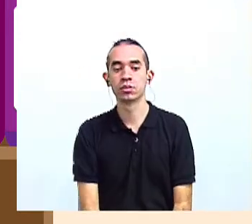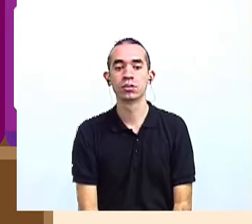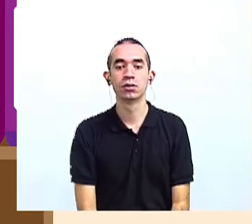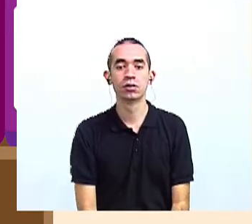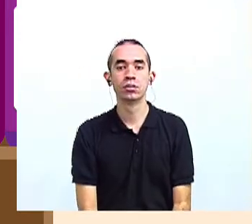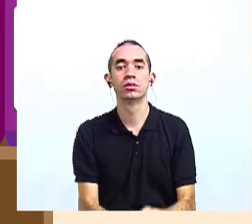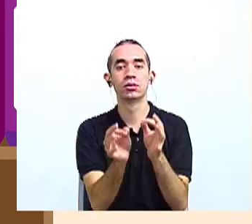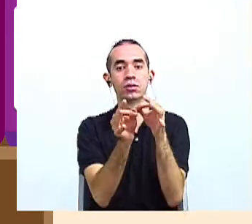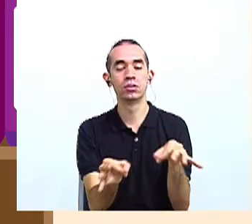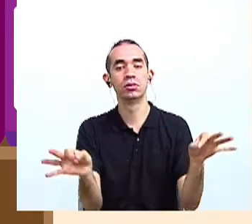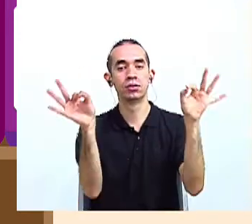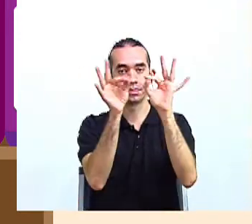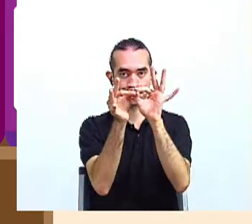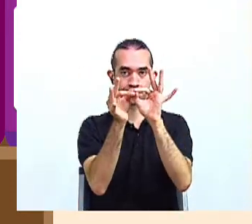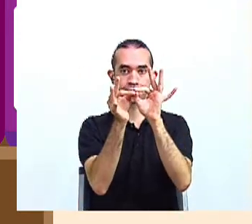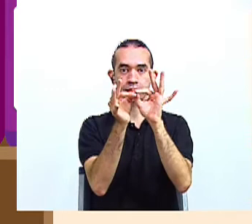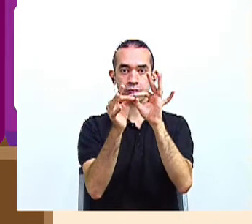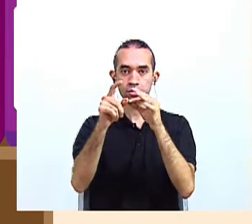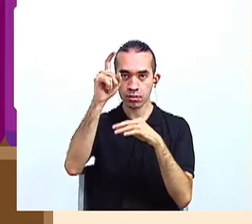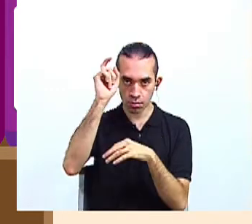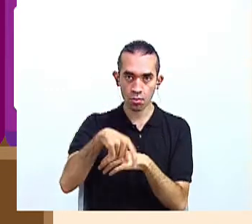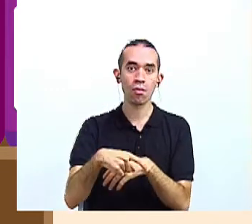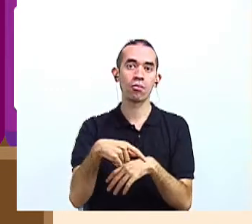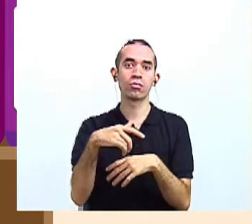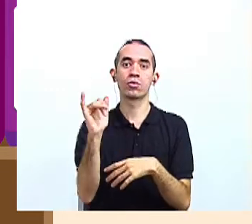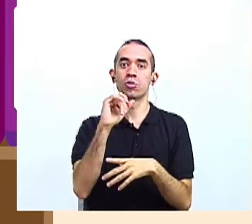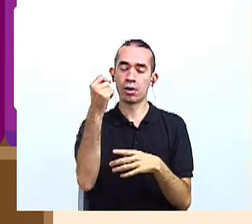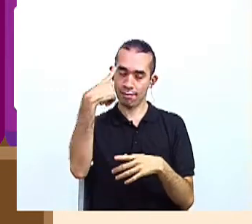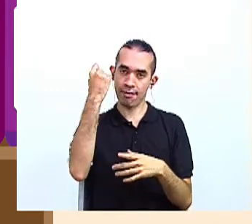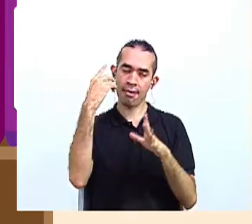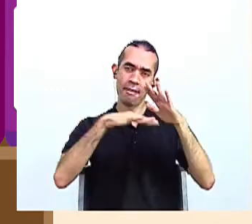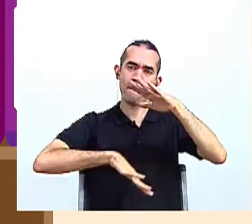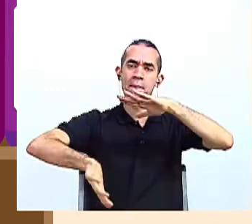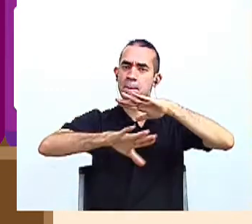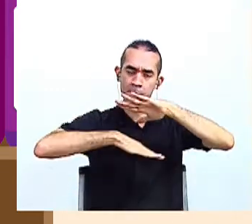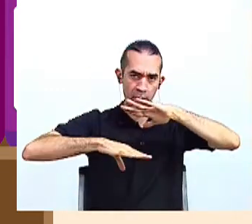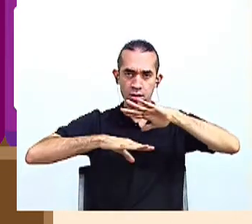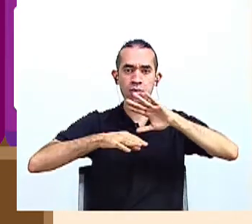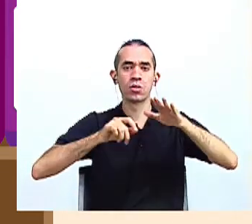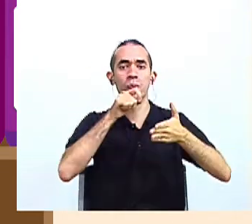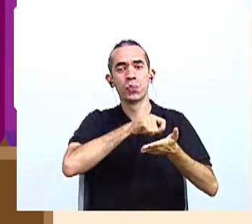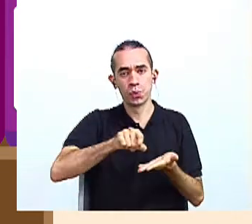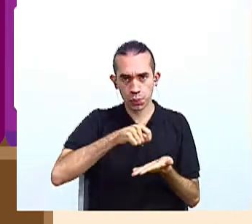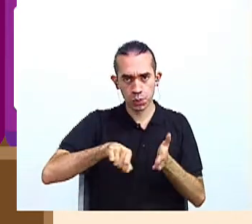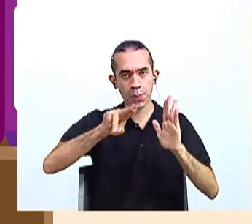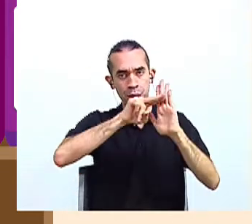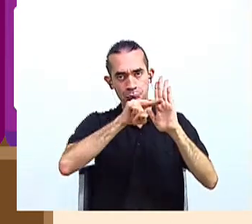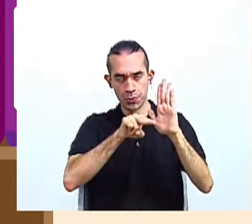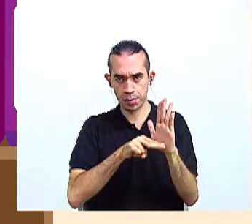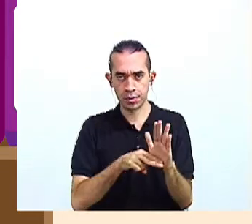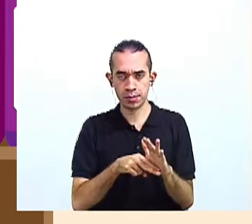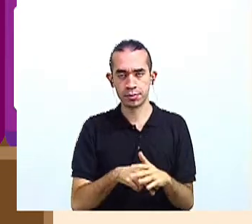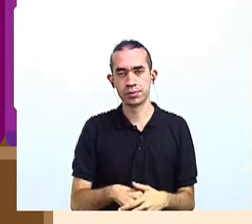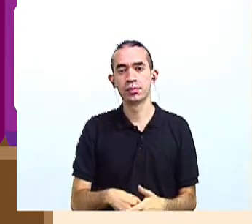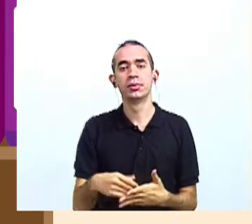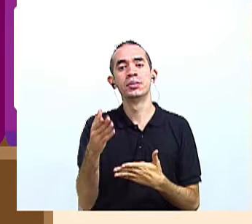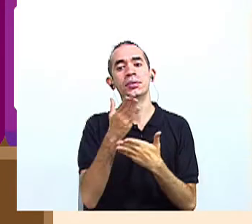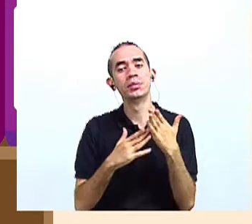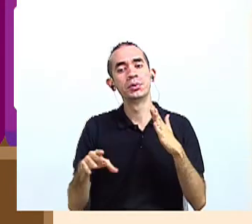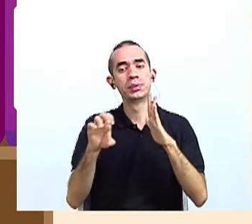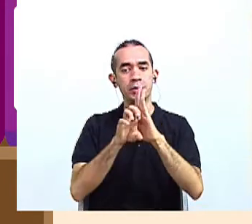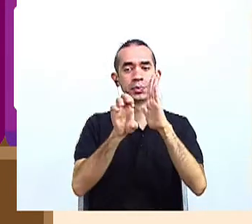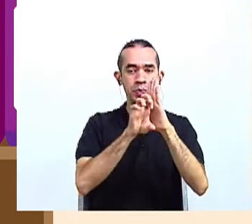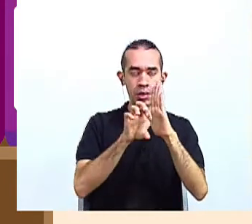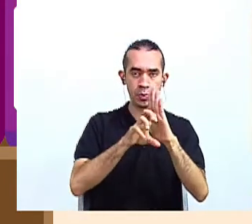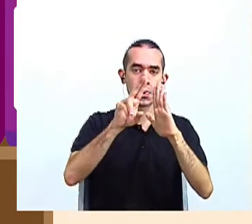elementos importantes nos van a ayudar a comprender las normas básicas de escritura. Sí, vamos a trabajar algunos ejemplos